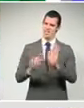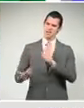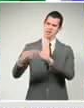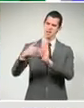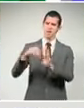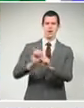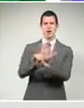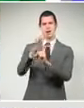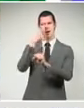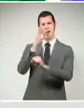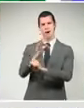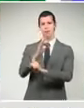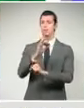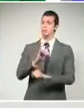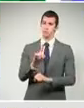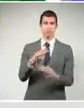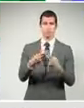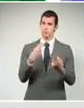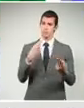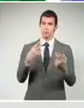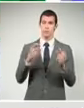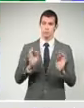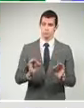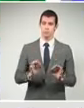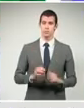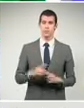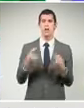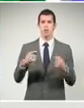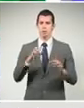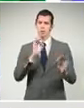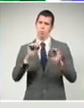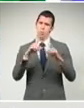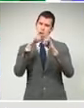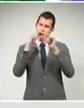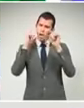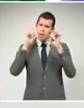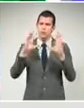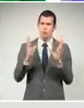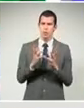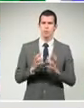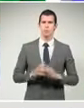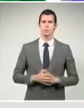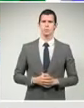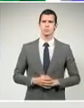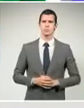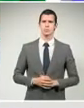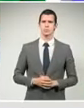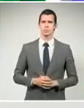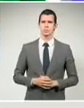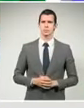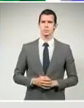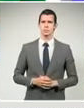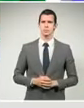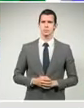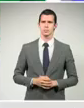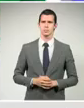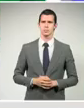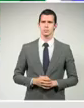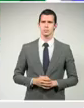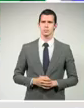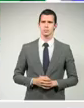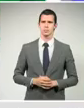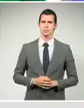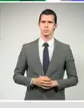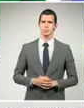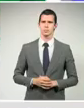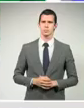una noticia que pudieran decir, es un caso. No, pero es lo que se ha explicado por los especialistas. El